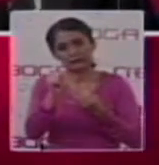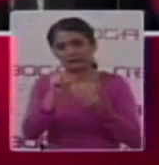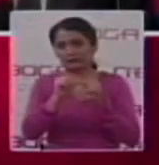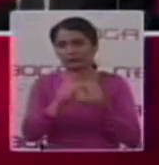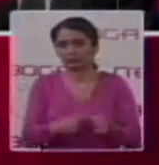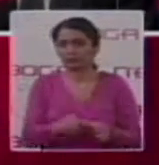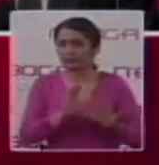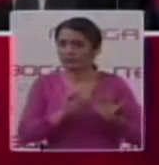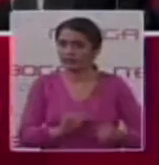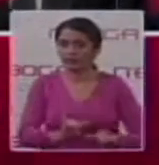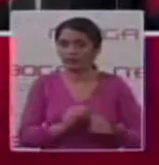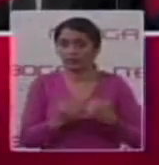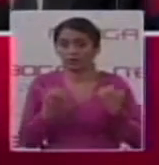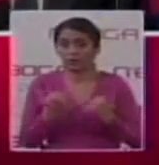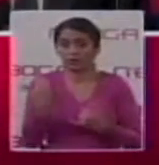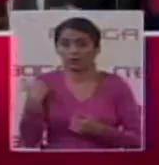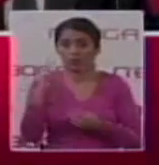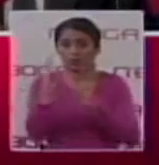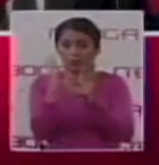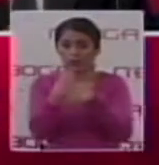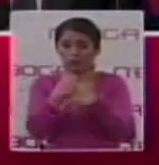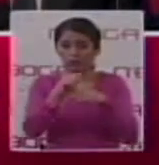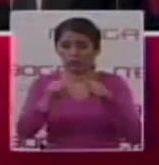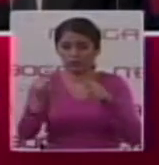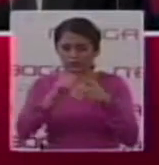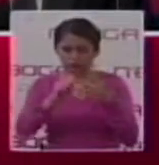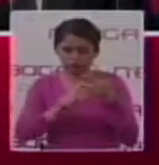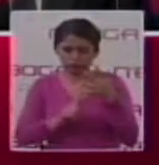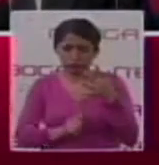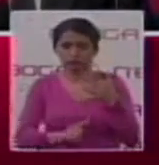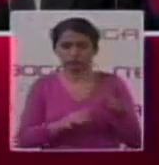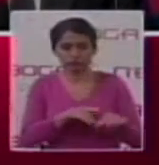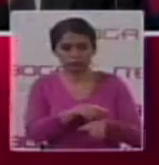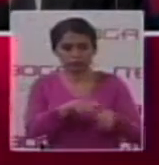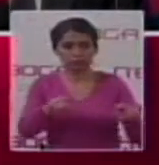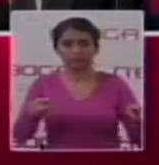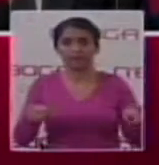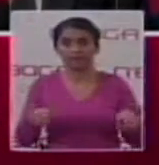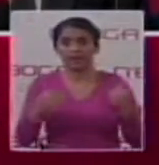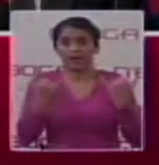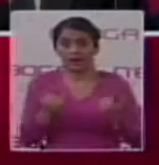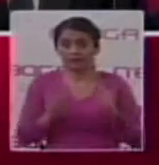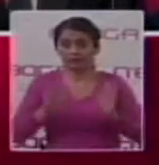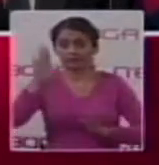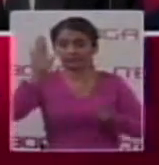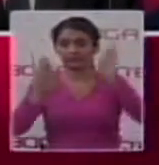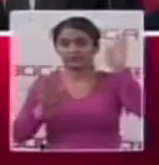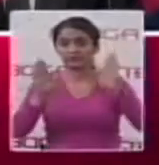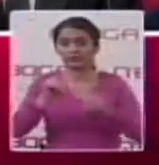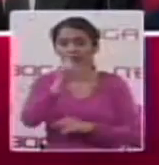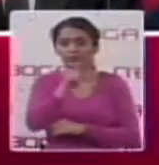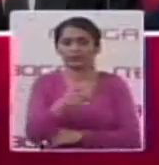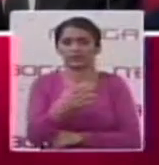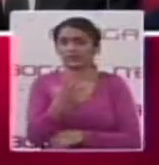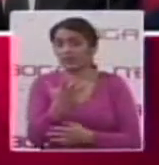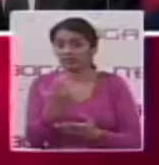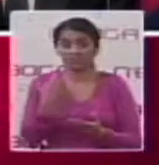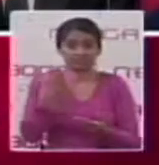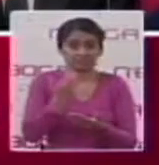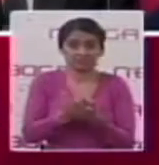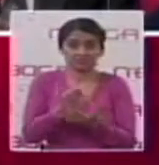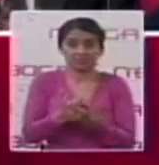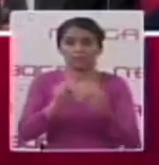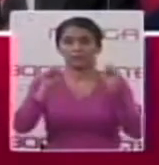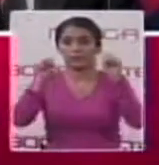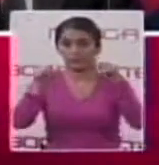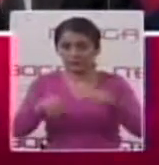mercancía que ingresó ilegalmente al país, estos lotes podrán estar a disposición de nuestros usuarios para que ellos,